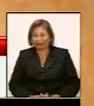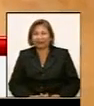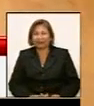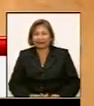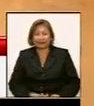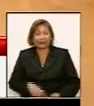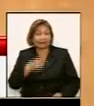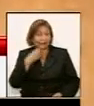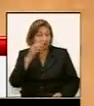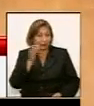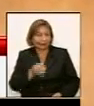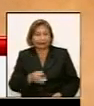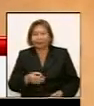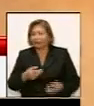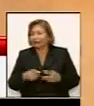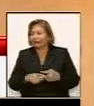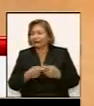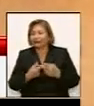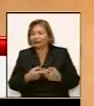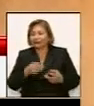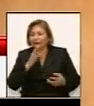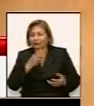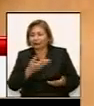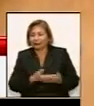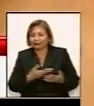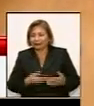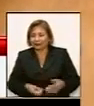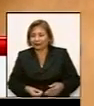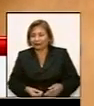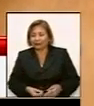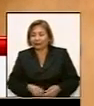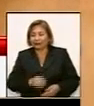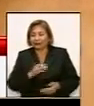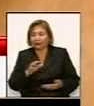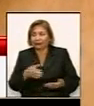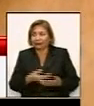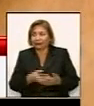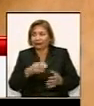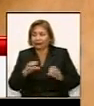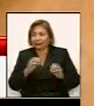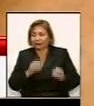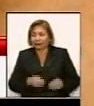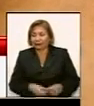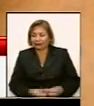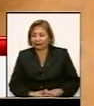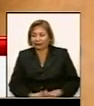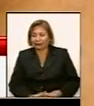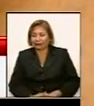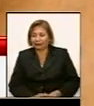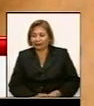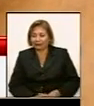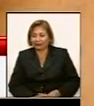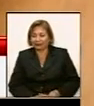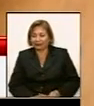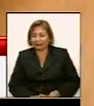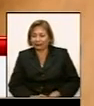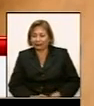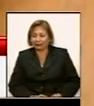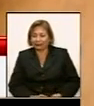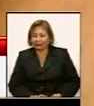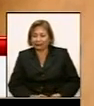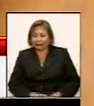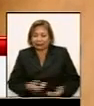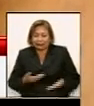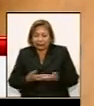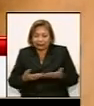es así que empezamos con la investigación, que ya todos y todas ustedes la tienen, que se llama Conocer para Resistir, Violencia